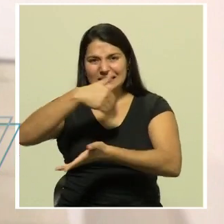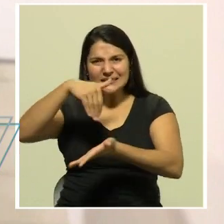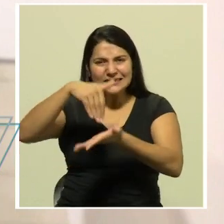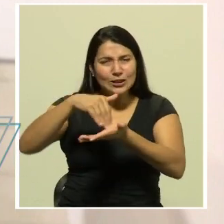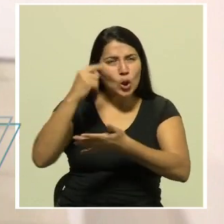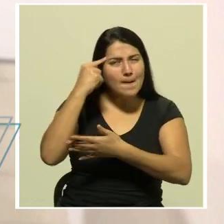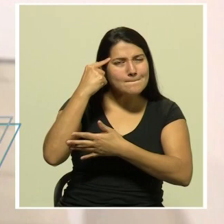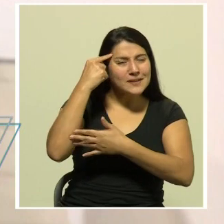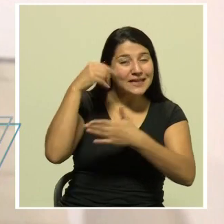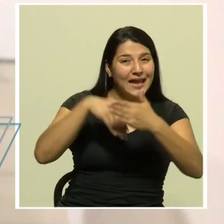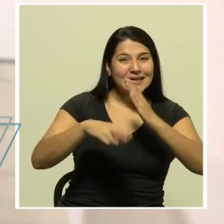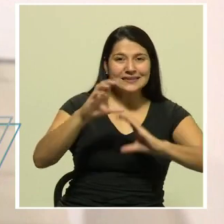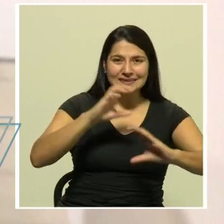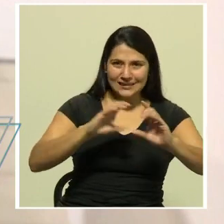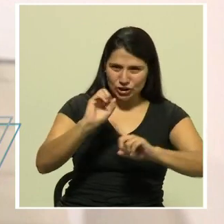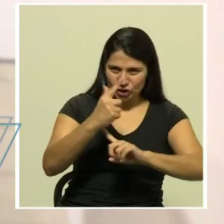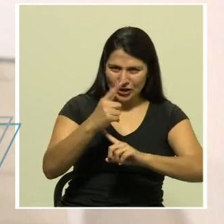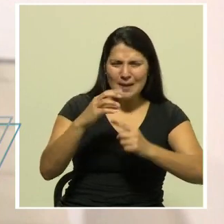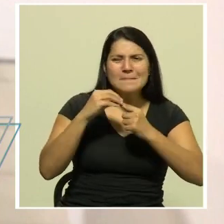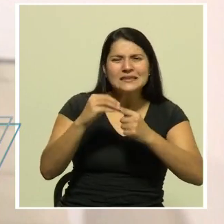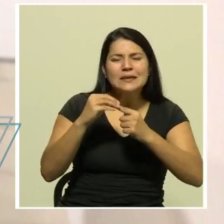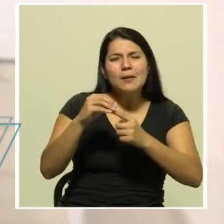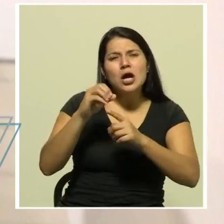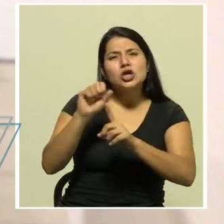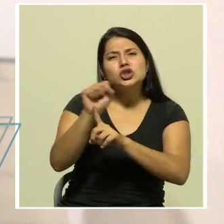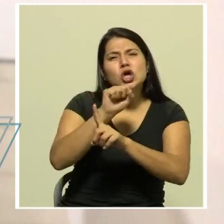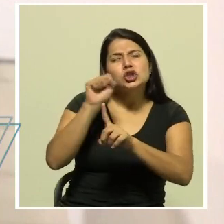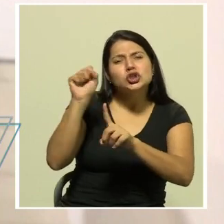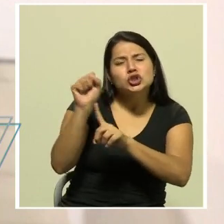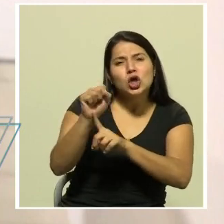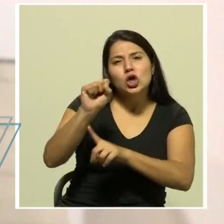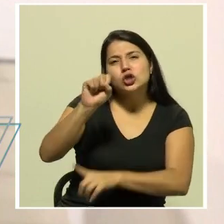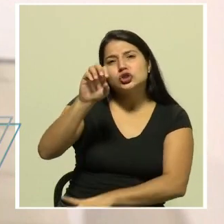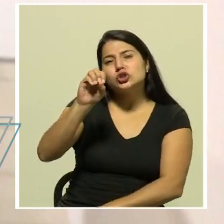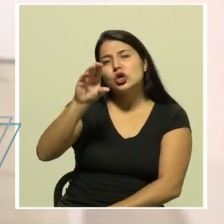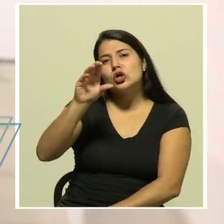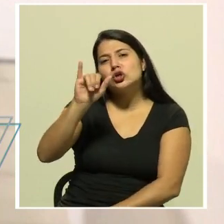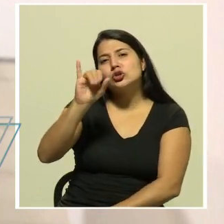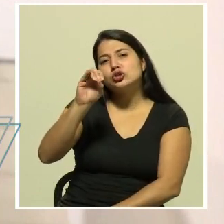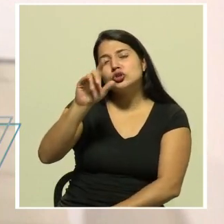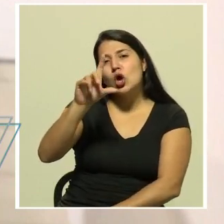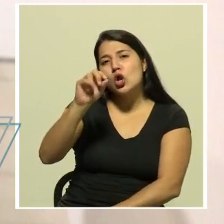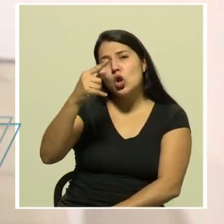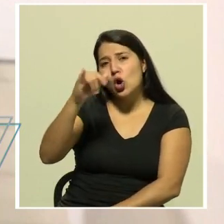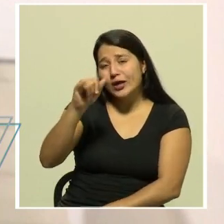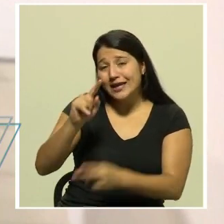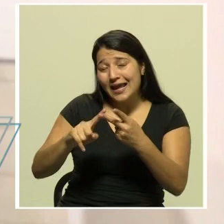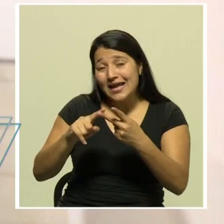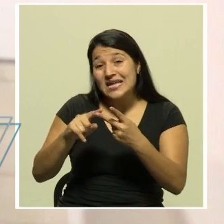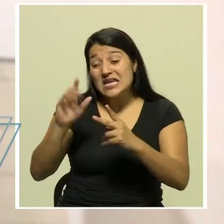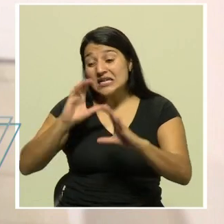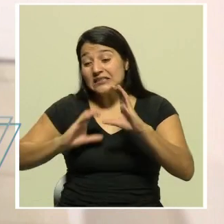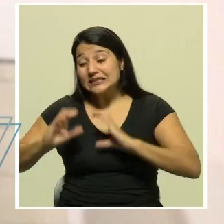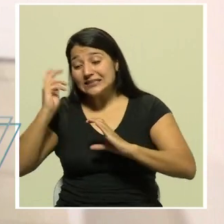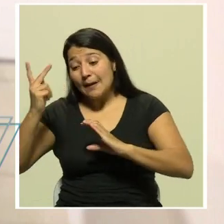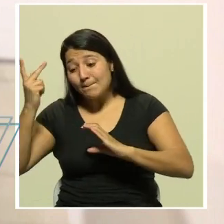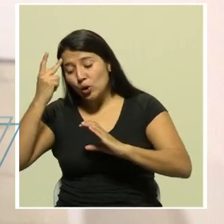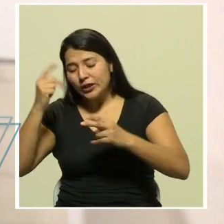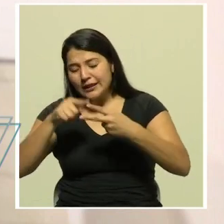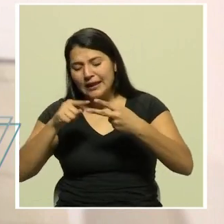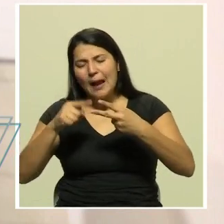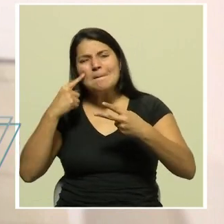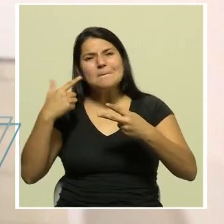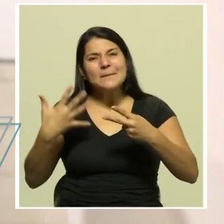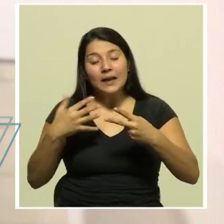ciencias sociales, particularmente sociología y ciencias políticas, para poder pensar cómo se va a reconstruir, primero a